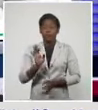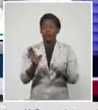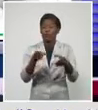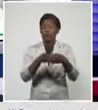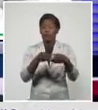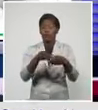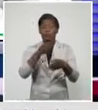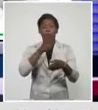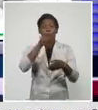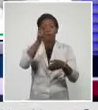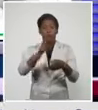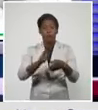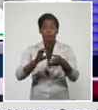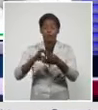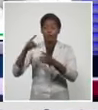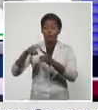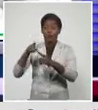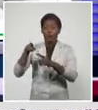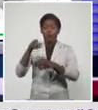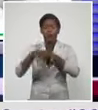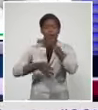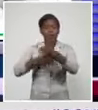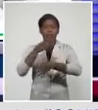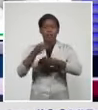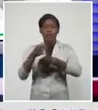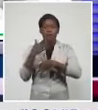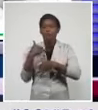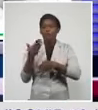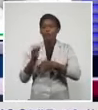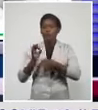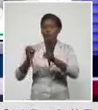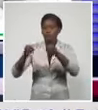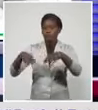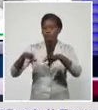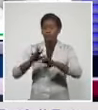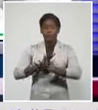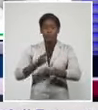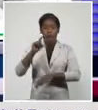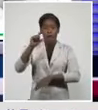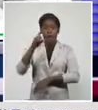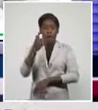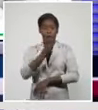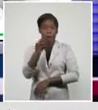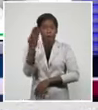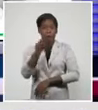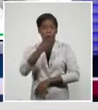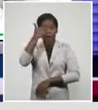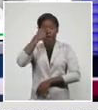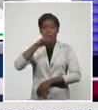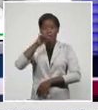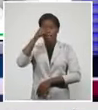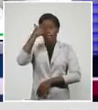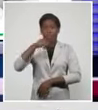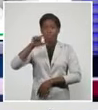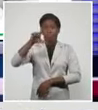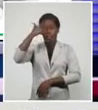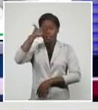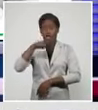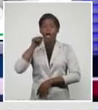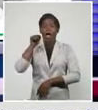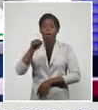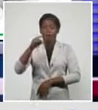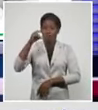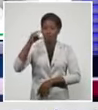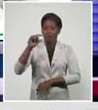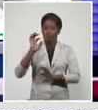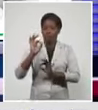corresponsal en la provincia de Guantánamo, Miguel Reyes, por esta información. Ya Abdal está en Guantánamo, está en Santiago de Cuba, está en la provincia de